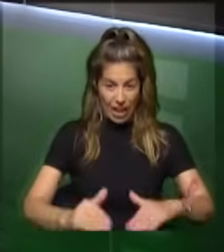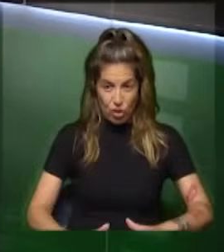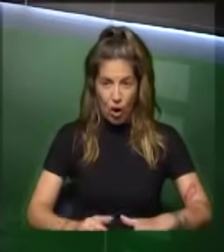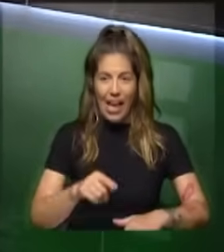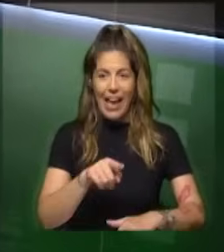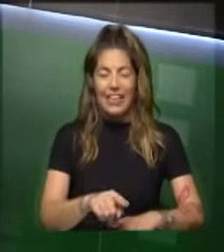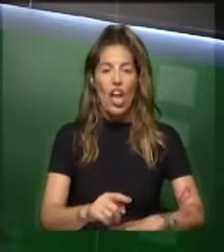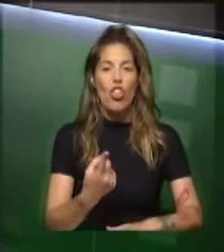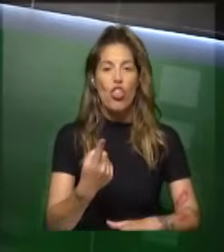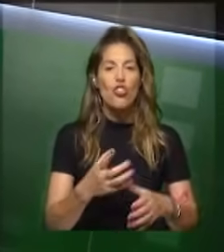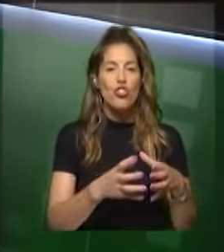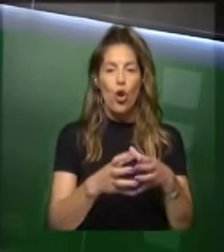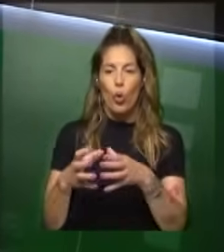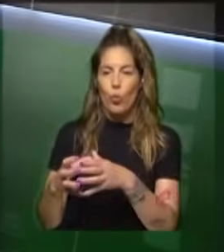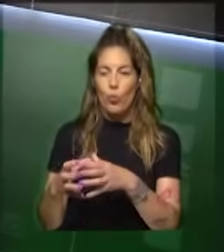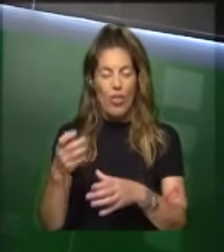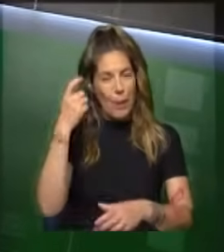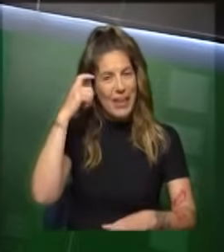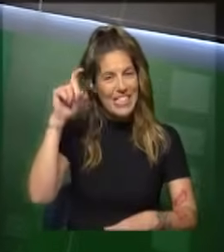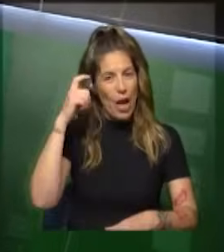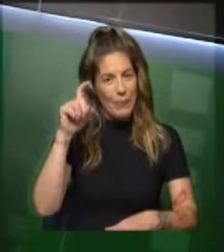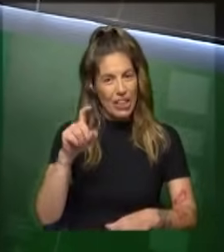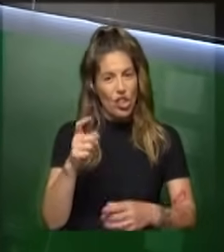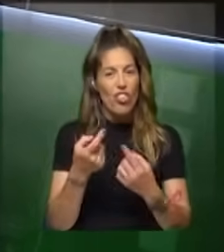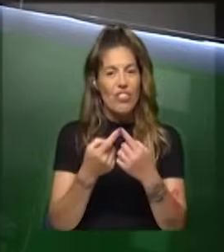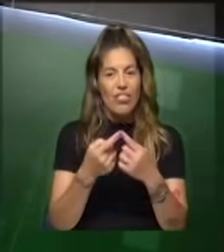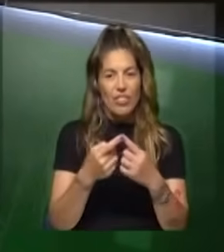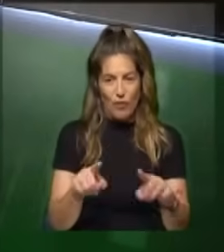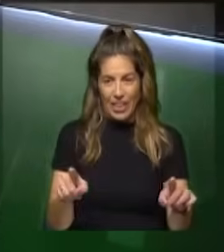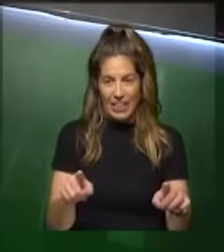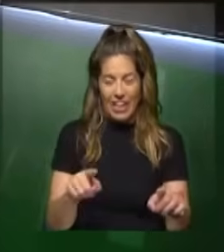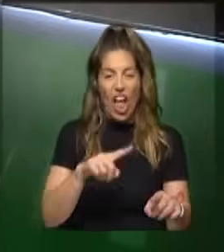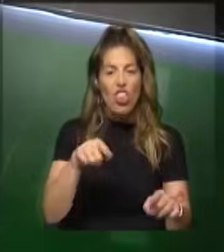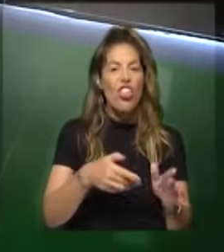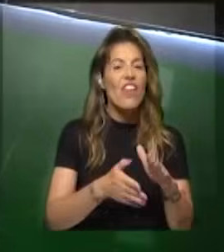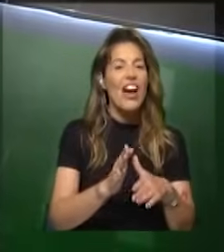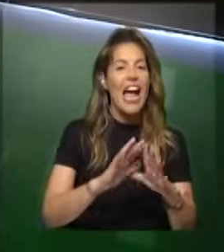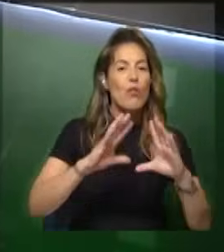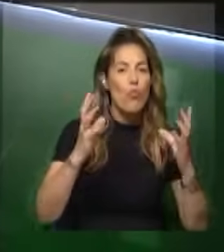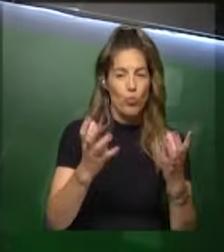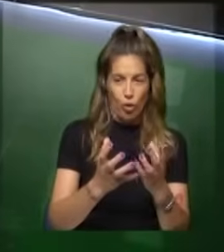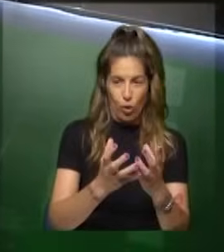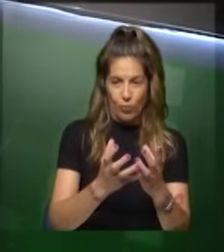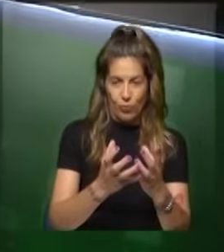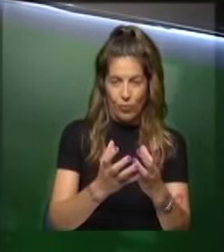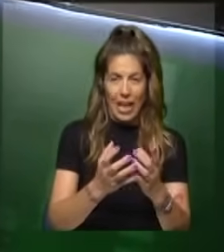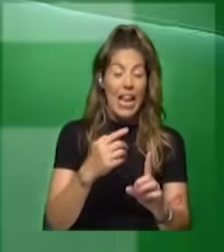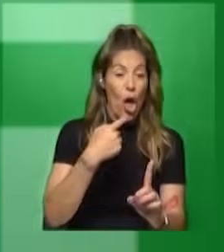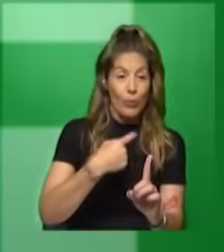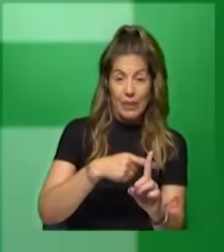salieron dos grandes corrientes de pensamiento con respecto a hacia dónde va el mundo. La